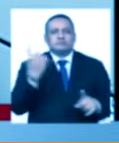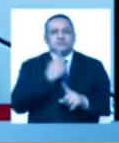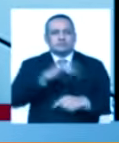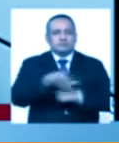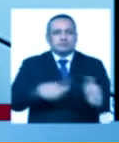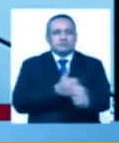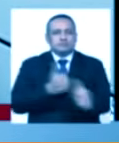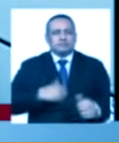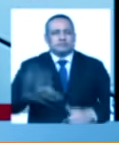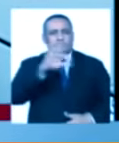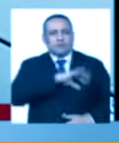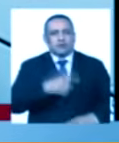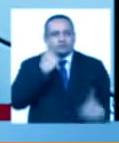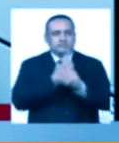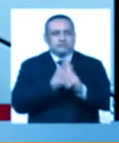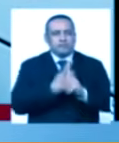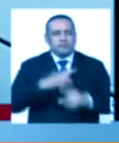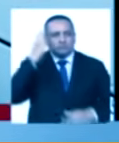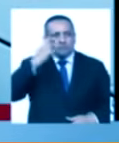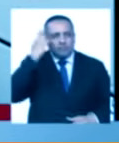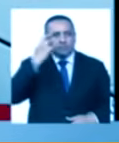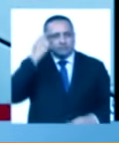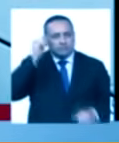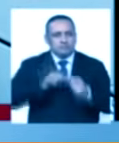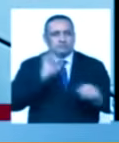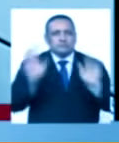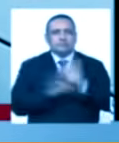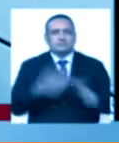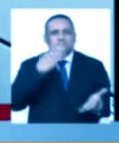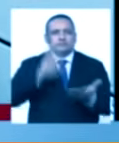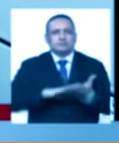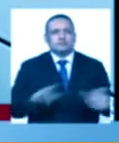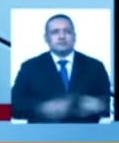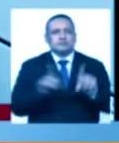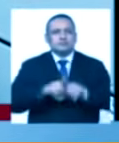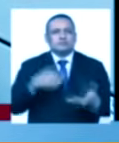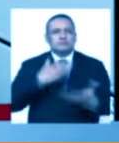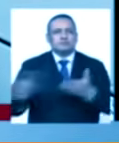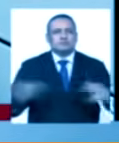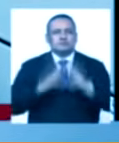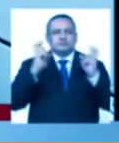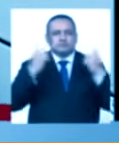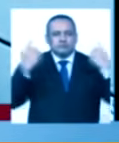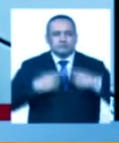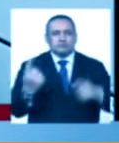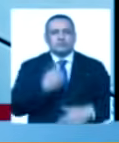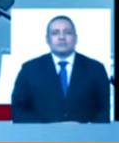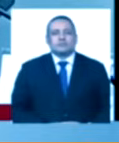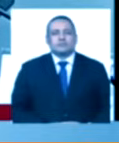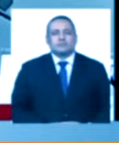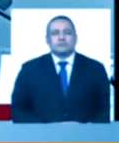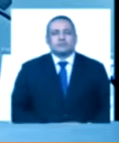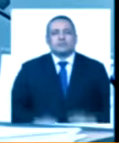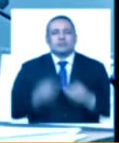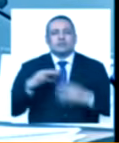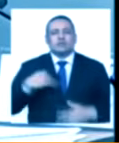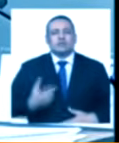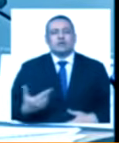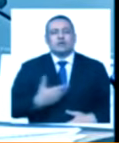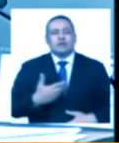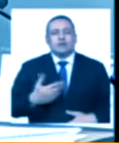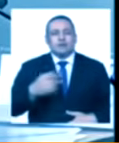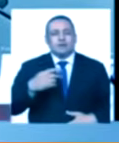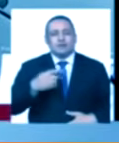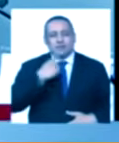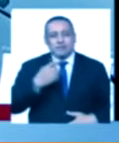venganza política, sino un fin político inmediato de sacarme del sistema de justicia. Señora Patricia,